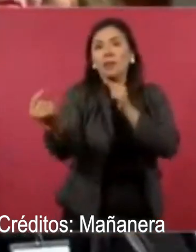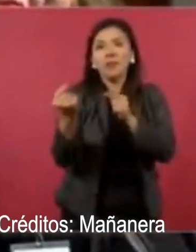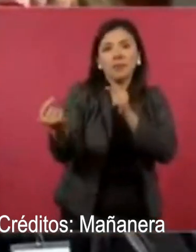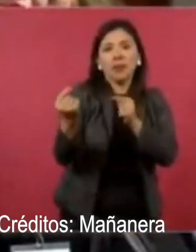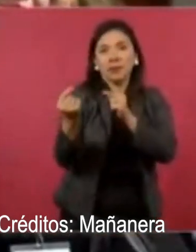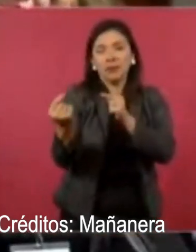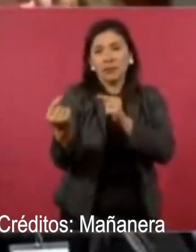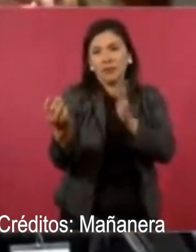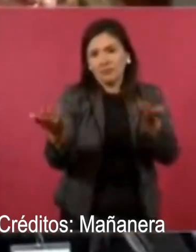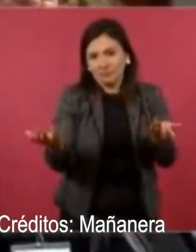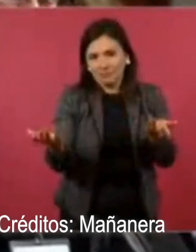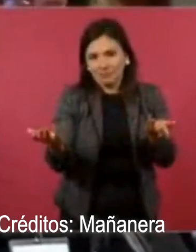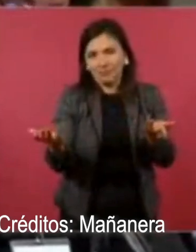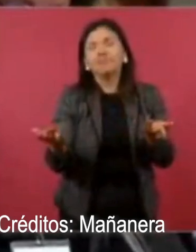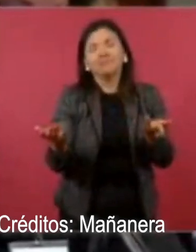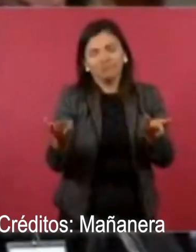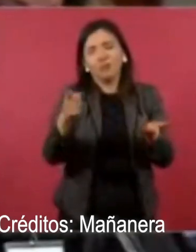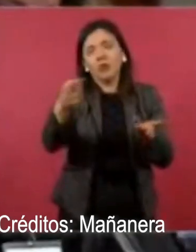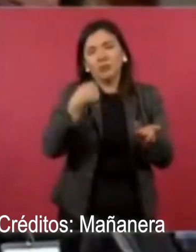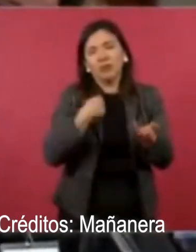No lo estoy provocando.